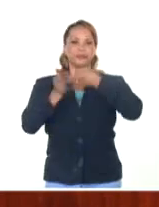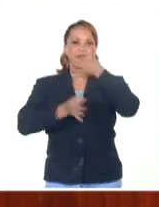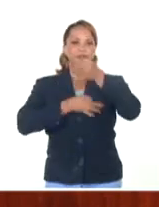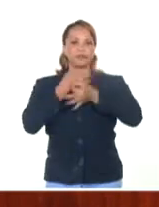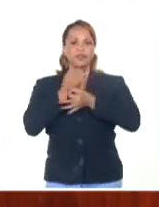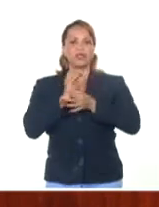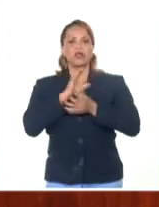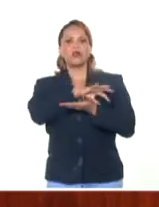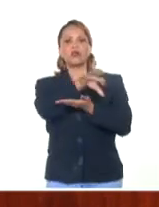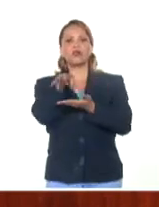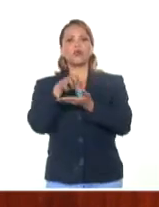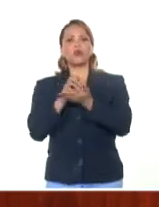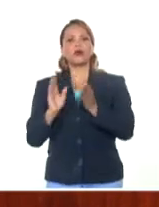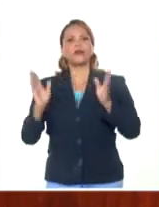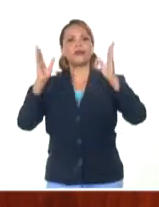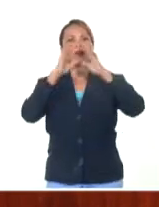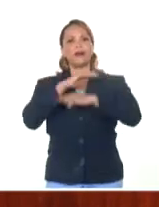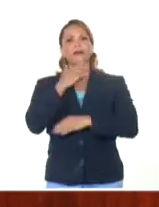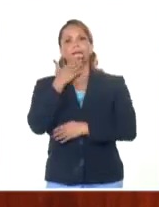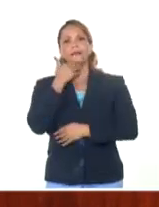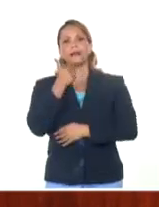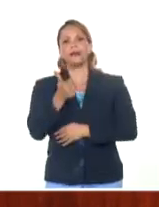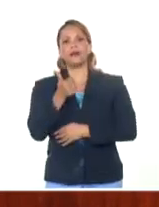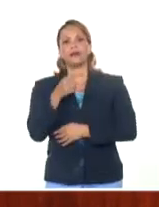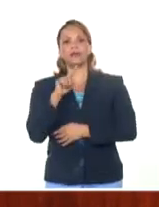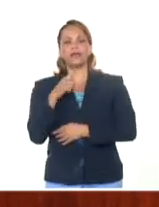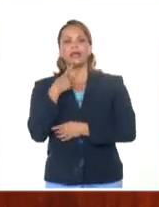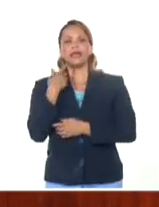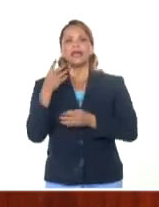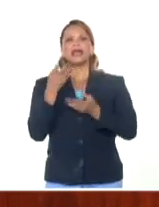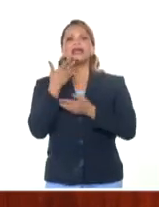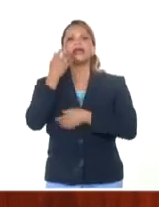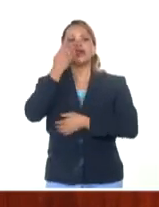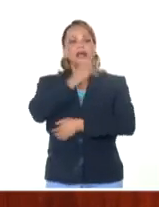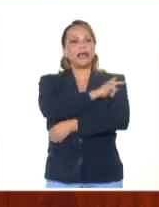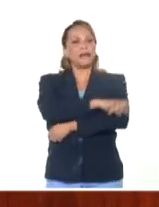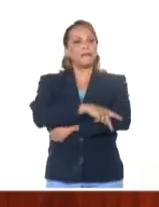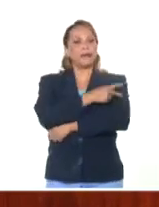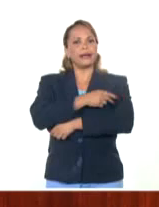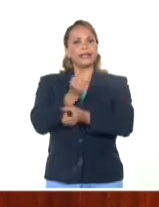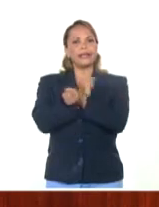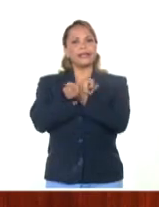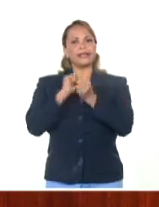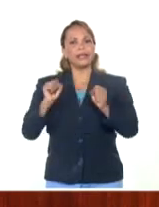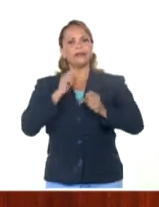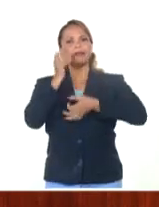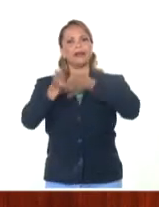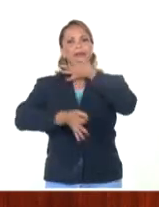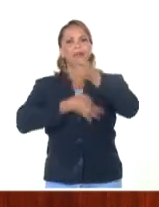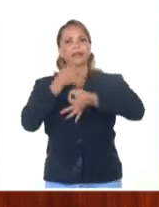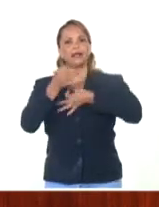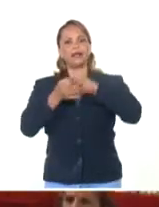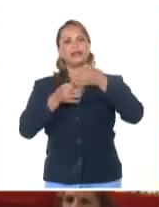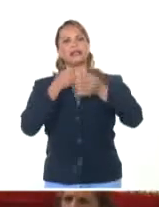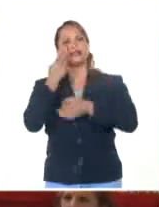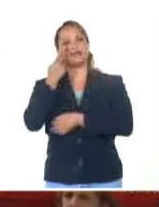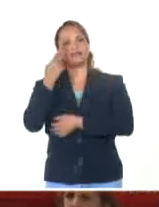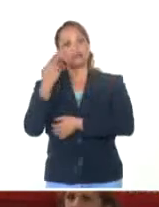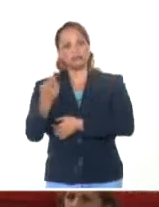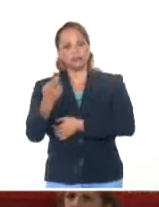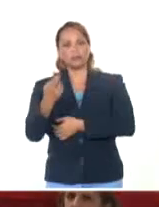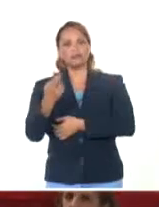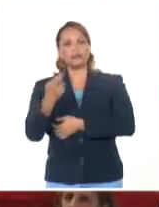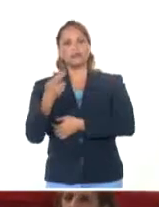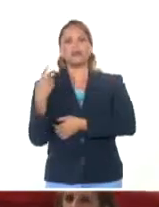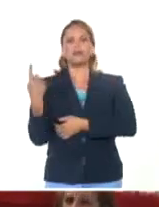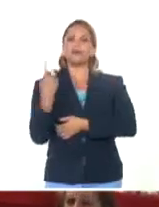más idóneo que esta tierra libre para expresar nuestro reconocimiento por